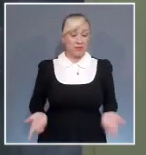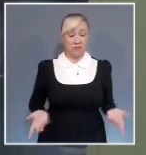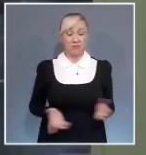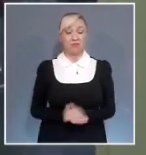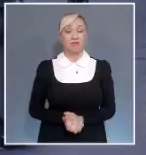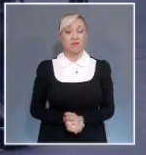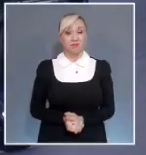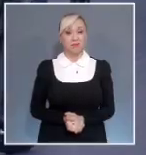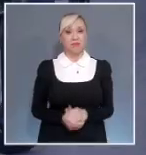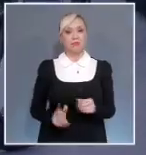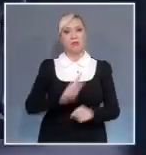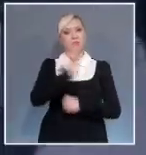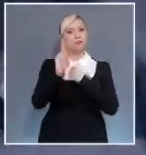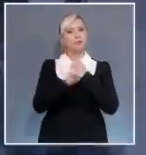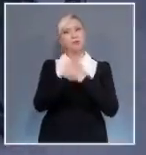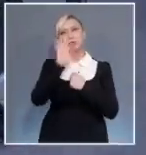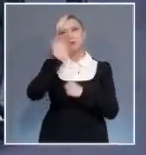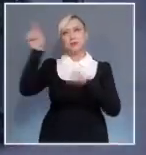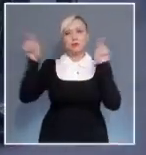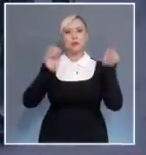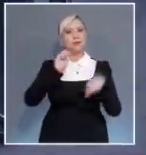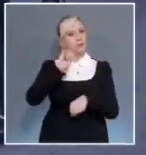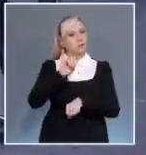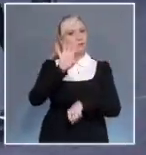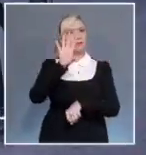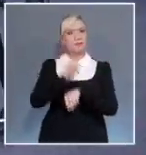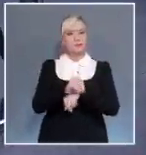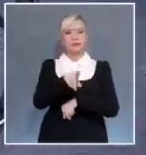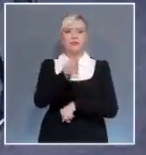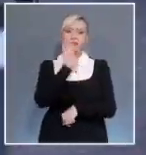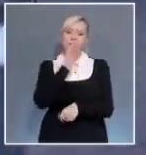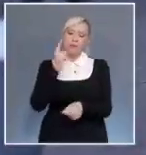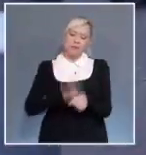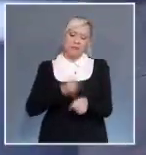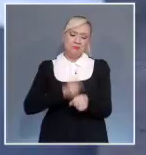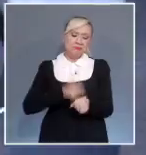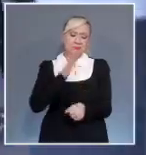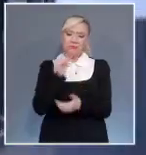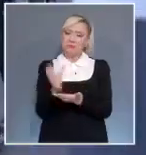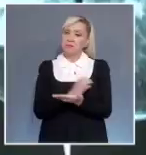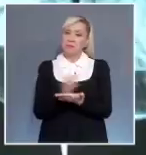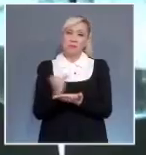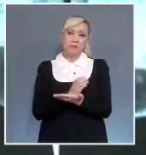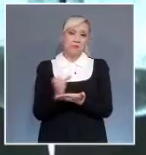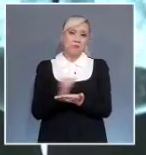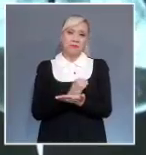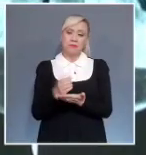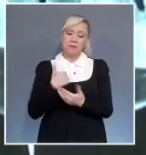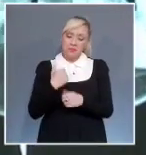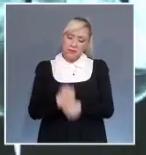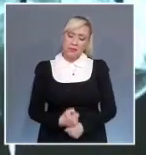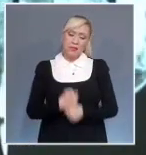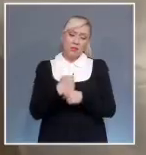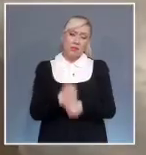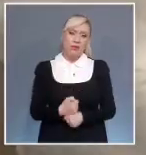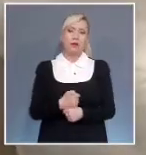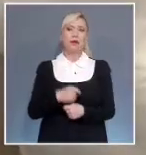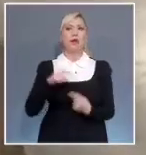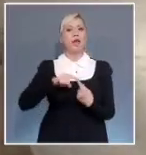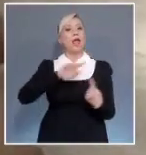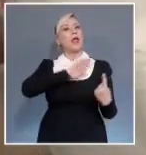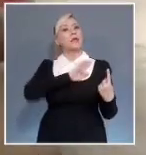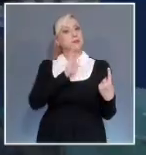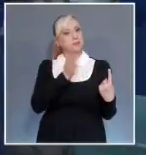se permite este proceso a personas que padecen una enfermedad incurable y un intenso sufrimiento físico son España, Países